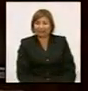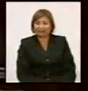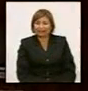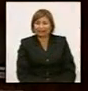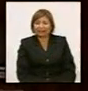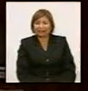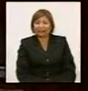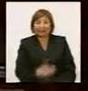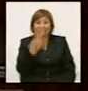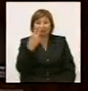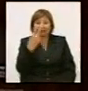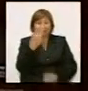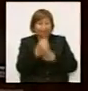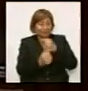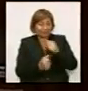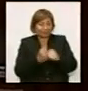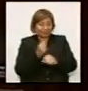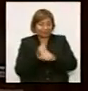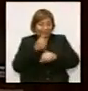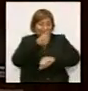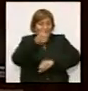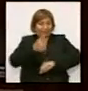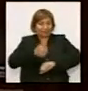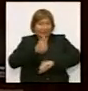Cristiano a los 2 años de fundado.